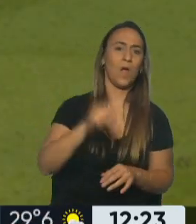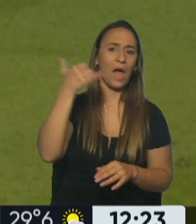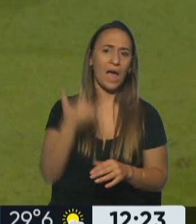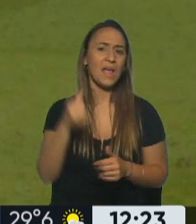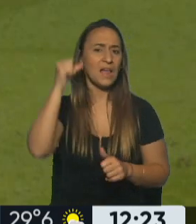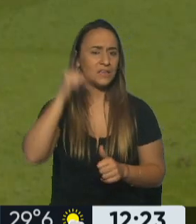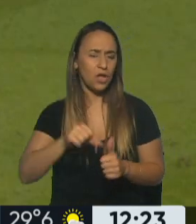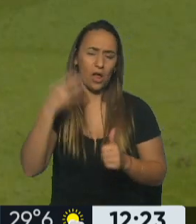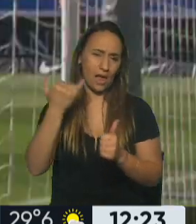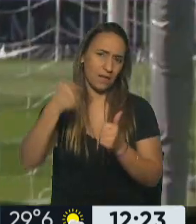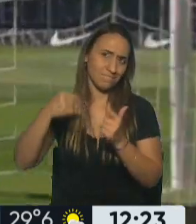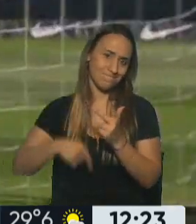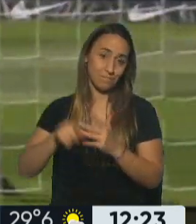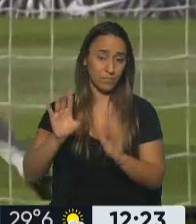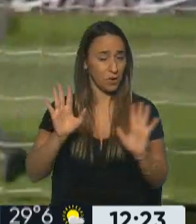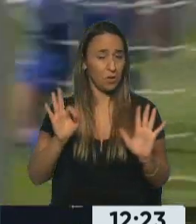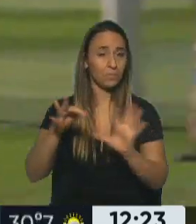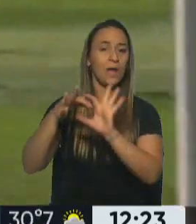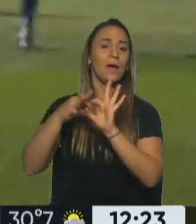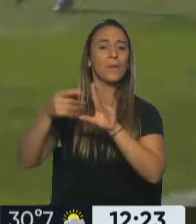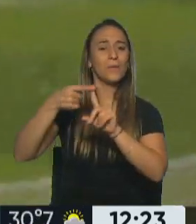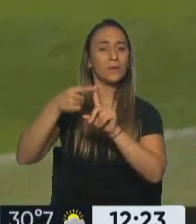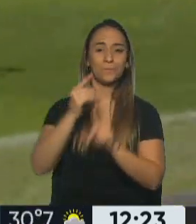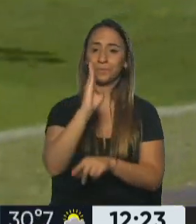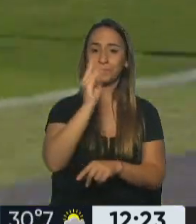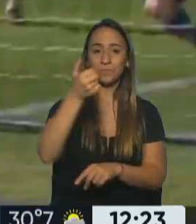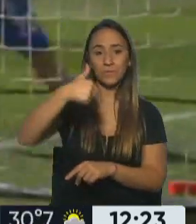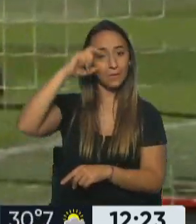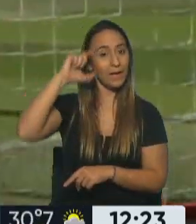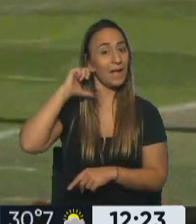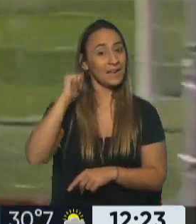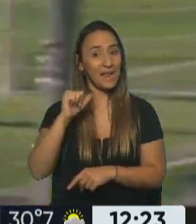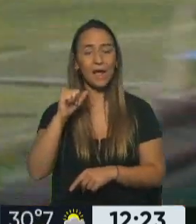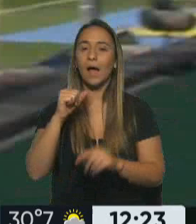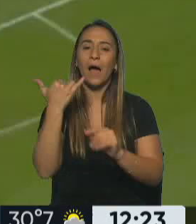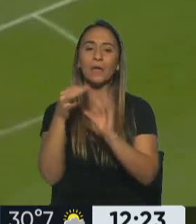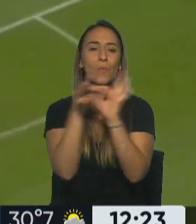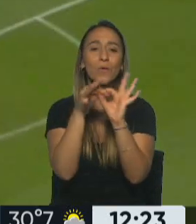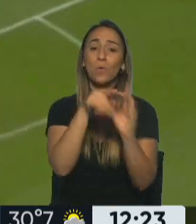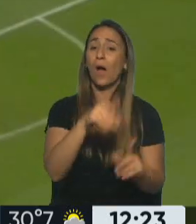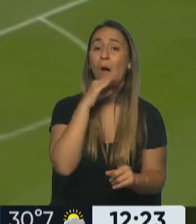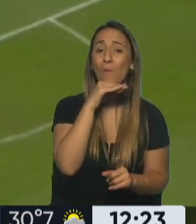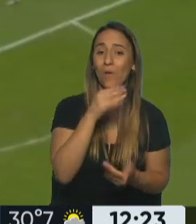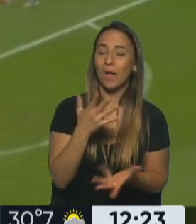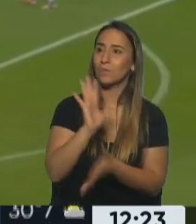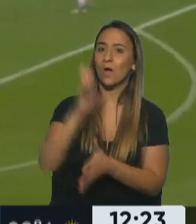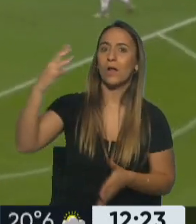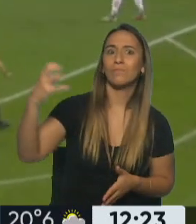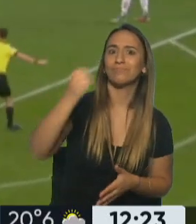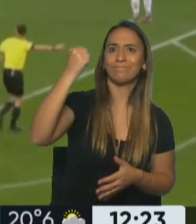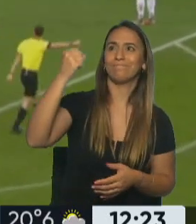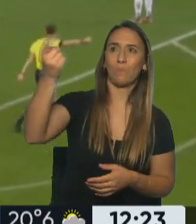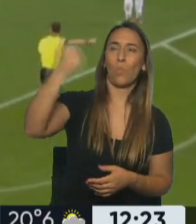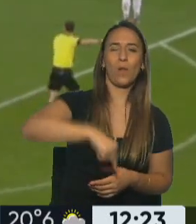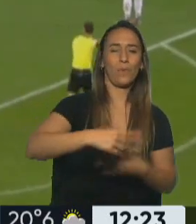Pero de alguna manera es la relación de vanega con boca no el recuperar un nombre importante Más allá de lo que